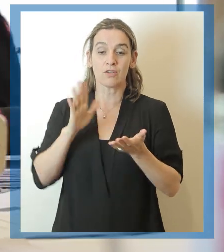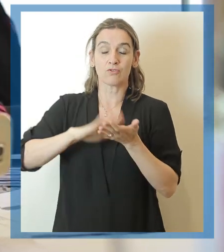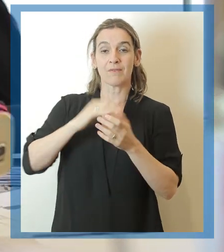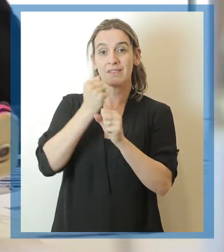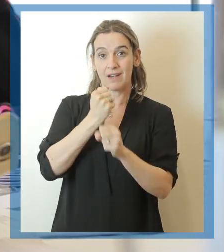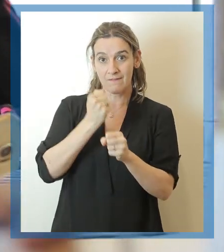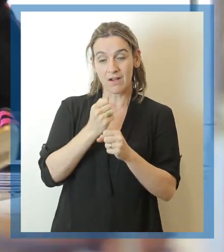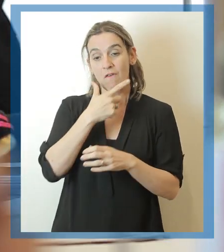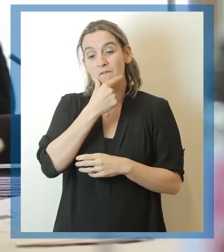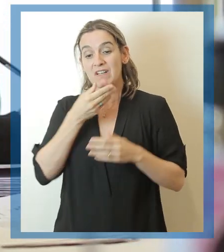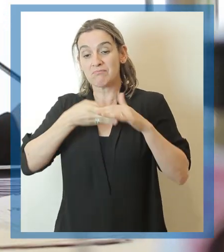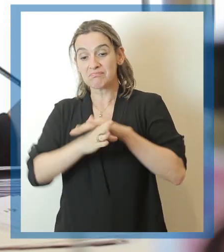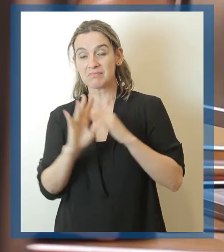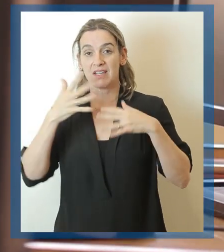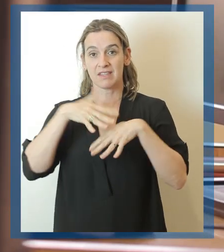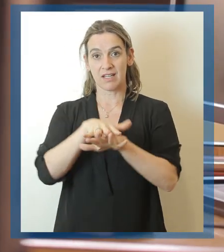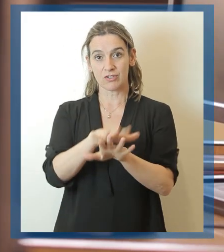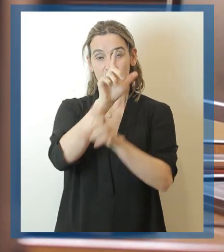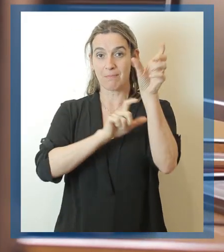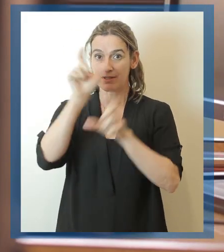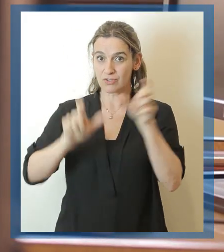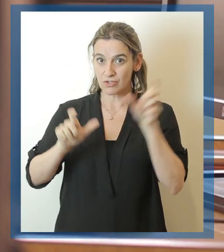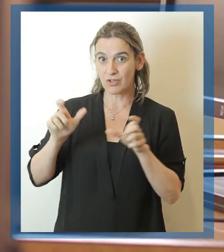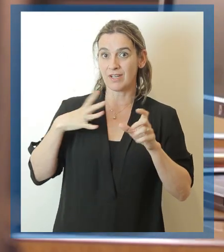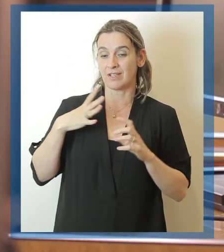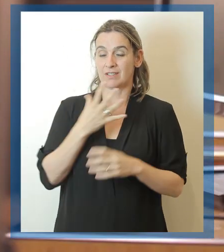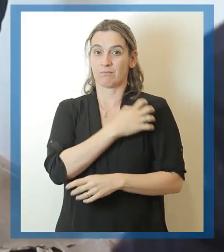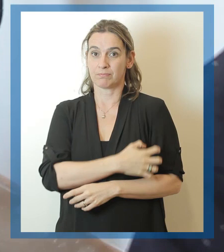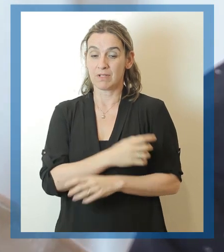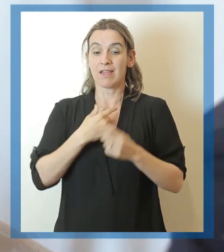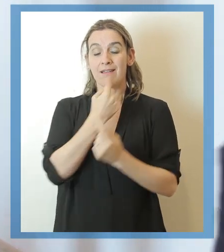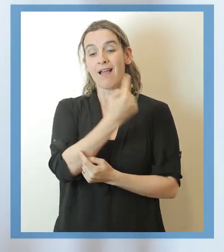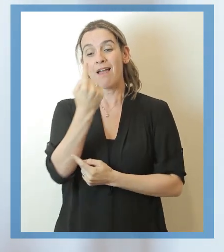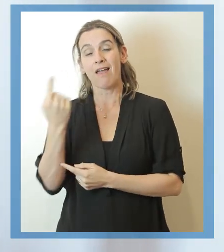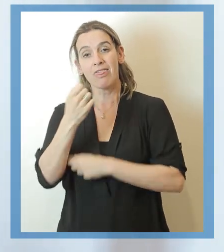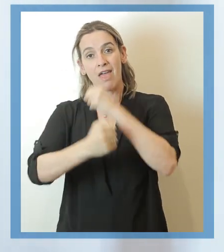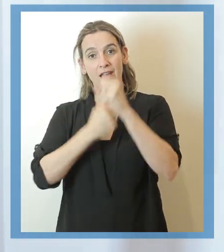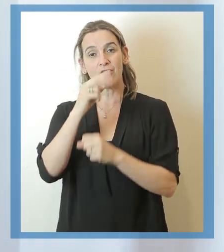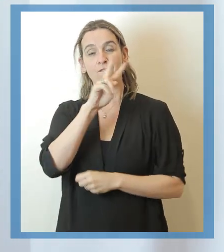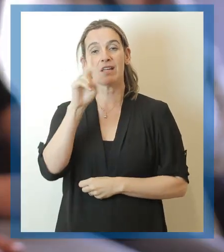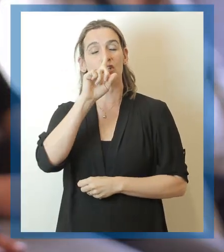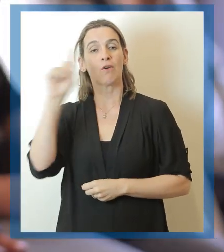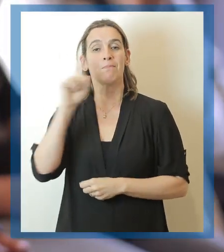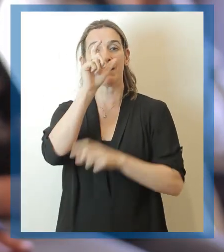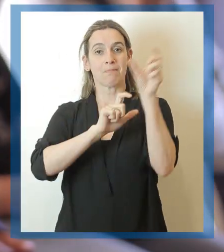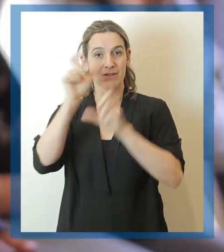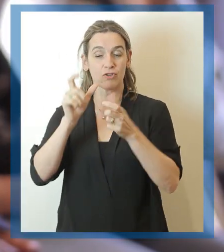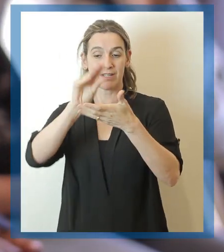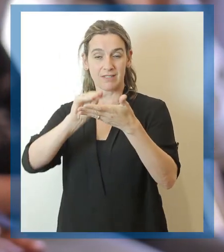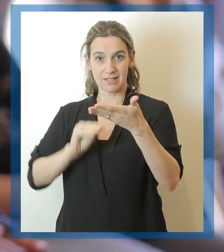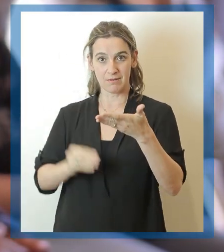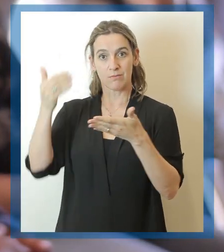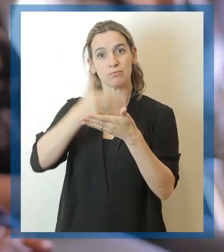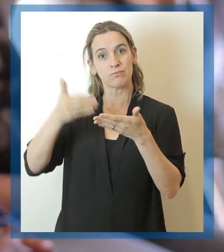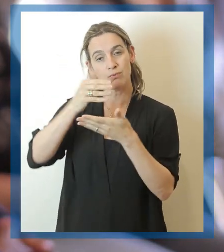trabajo, facilitando la integración de personas en situación de vulnerabilidad. Cada año, unas 22.000 personas se inscriben para